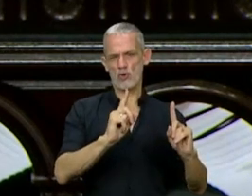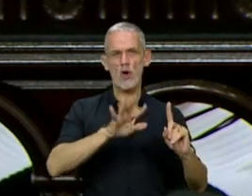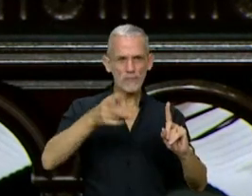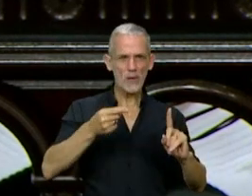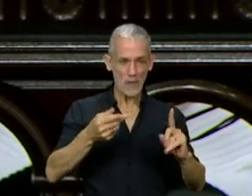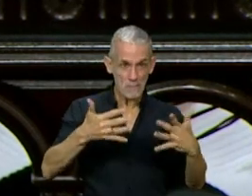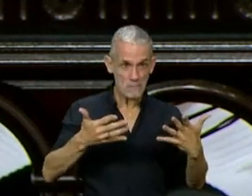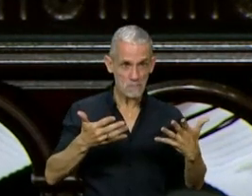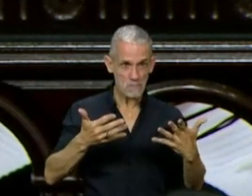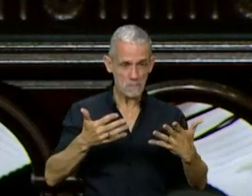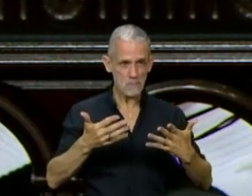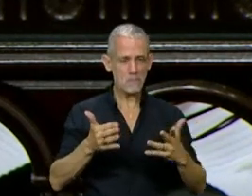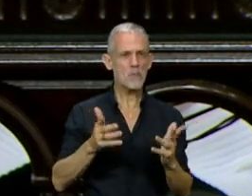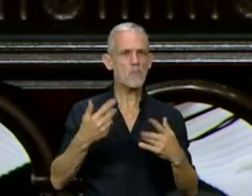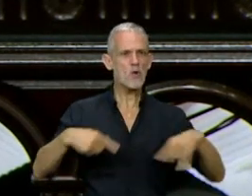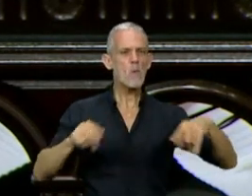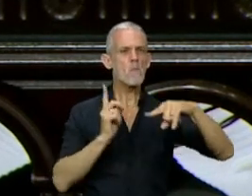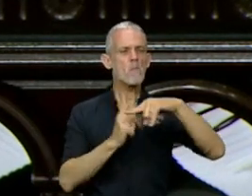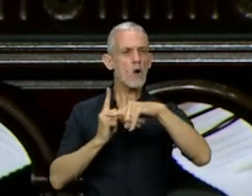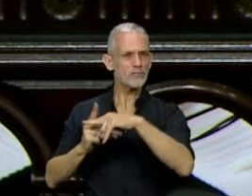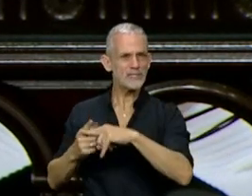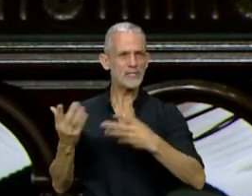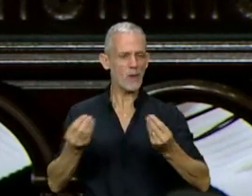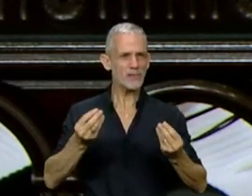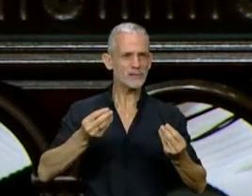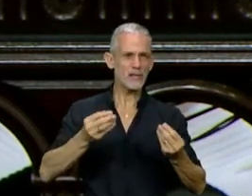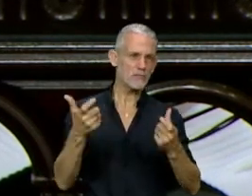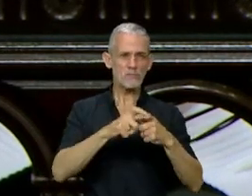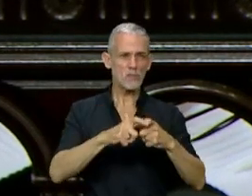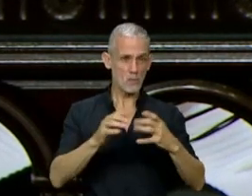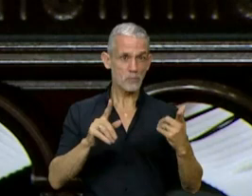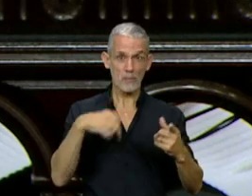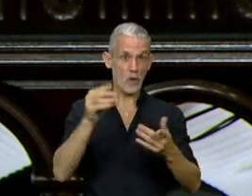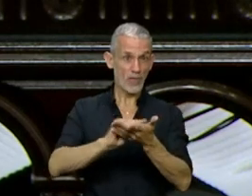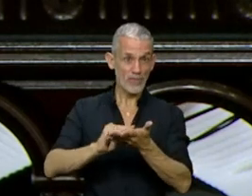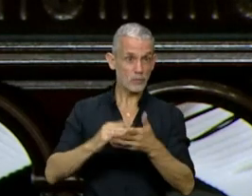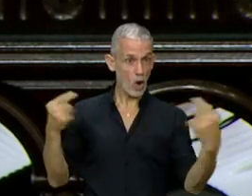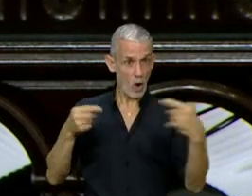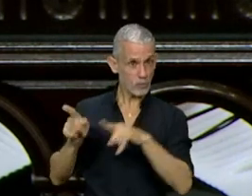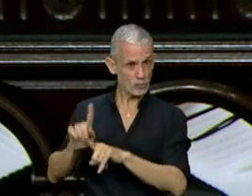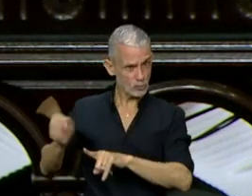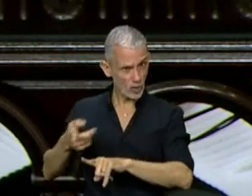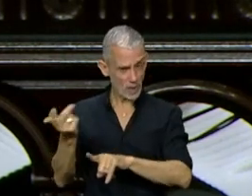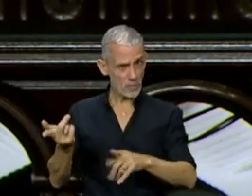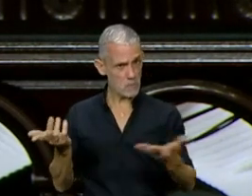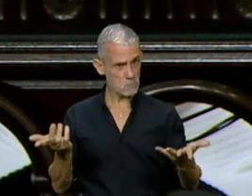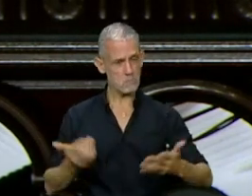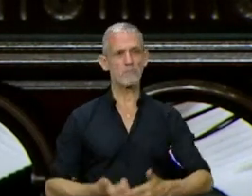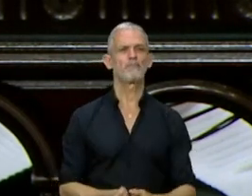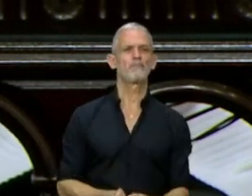las valoraciones y en las adjetivaciones positivas que ese tratamiento mereció por parte de los diputados opositores.